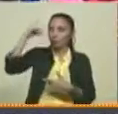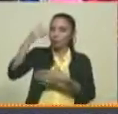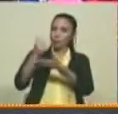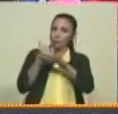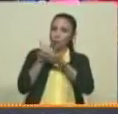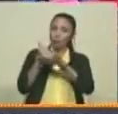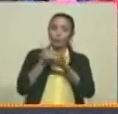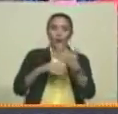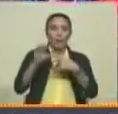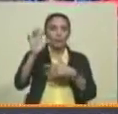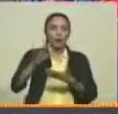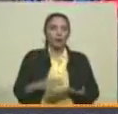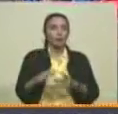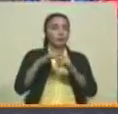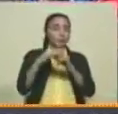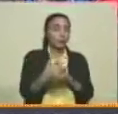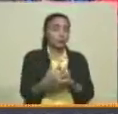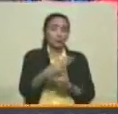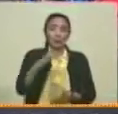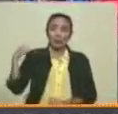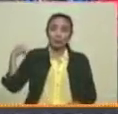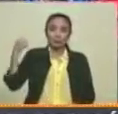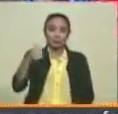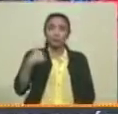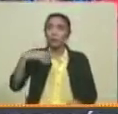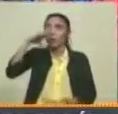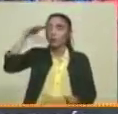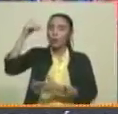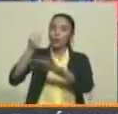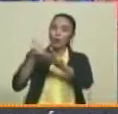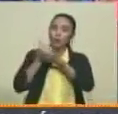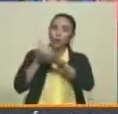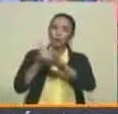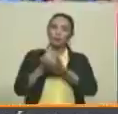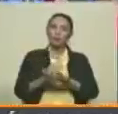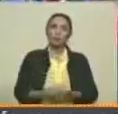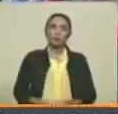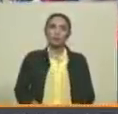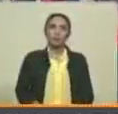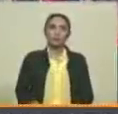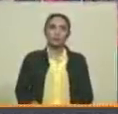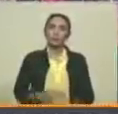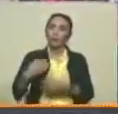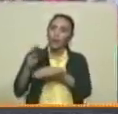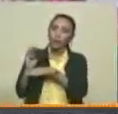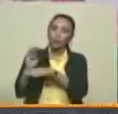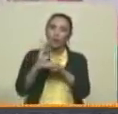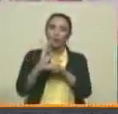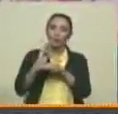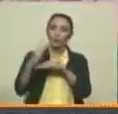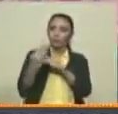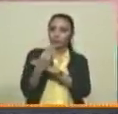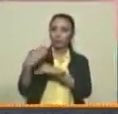cruciales de la patria en los últimos años. He visto la mano de Dios protegiendo a nuestro pueblo.